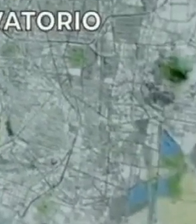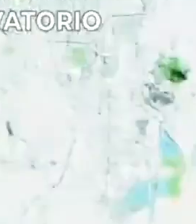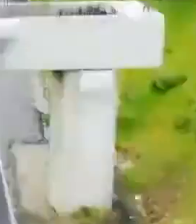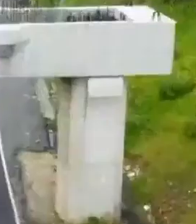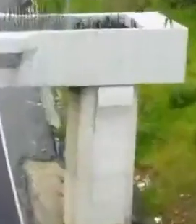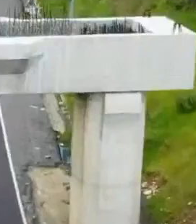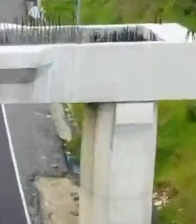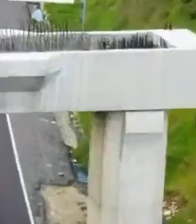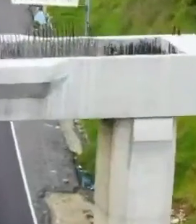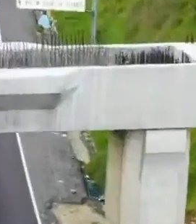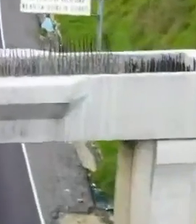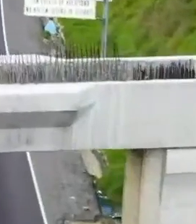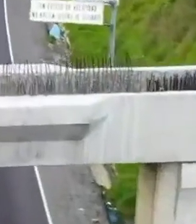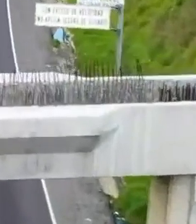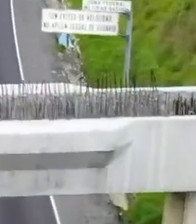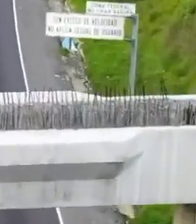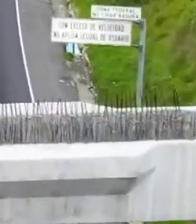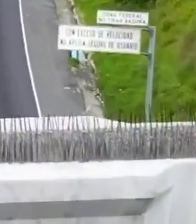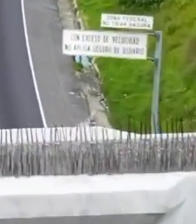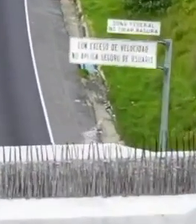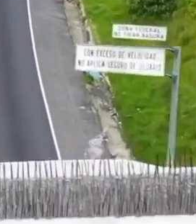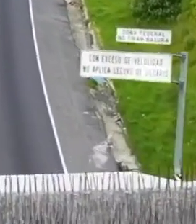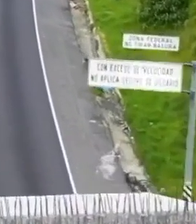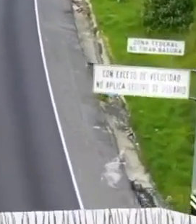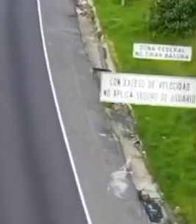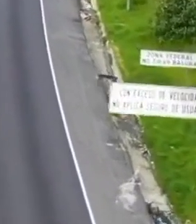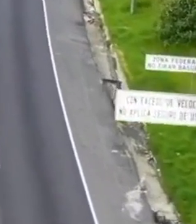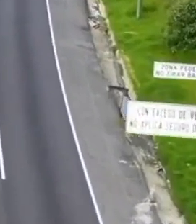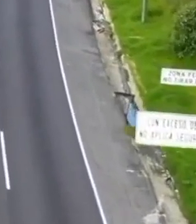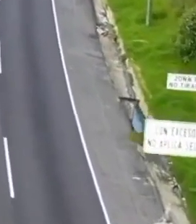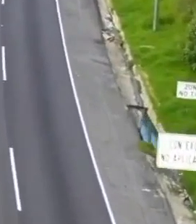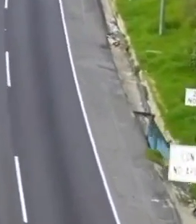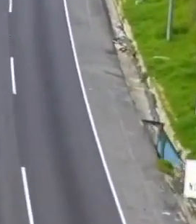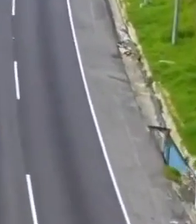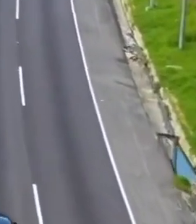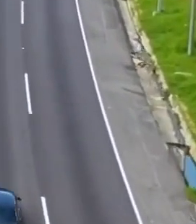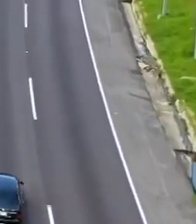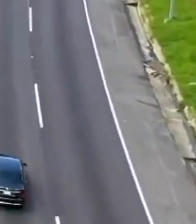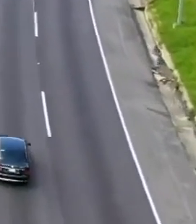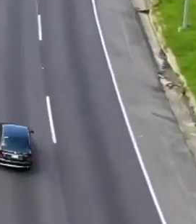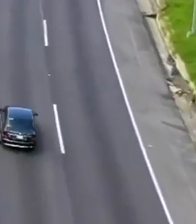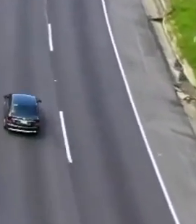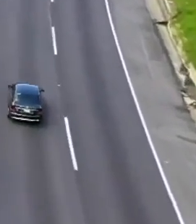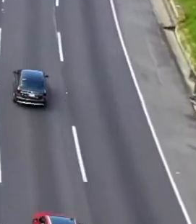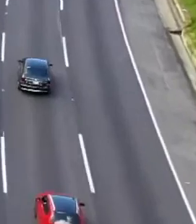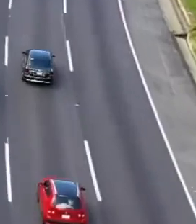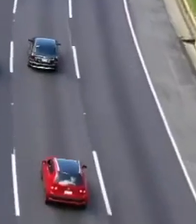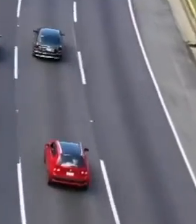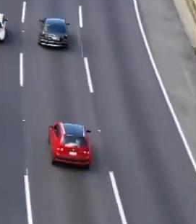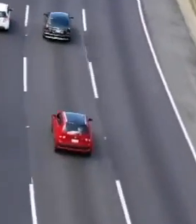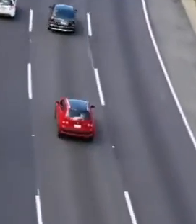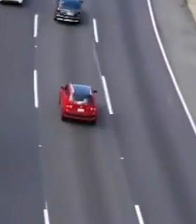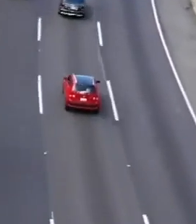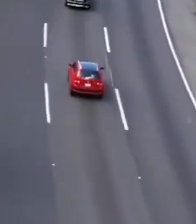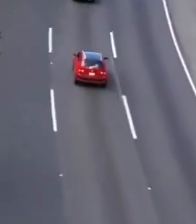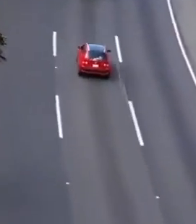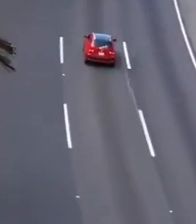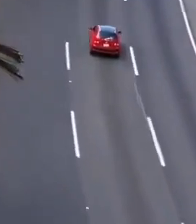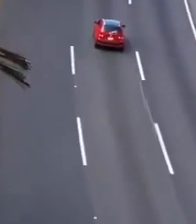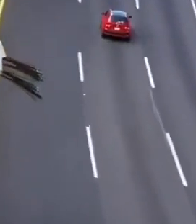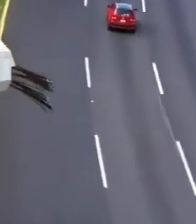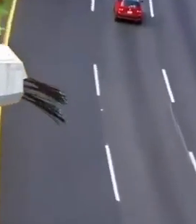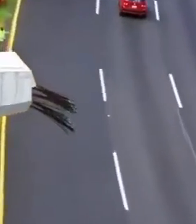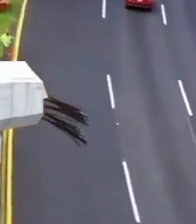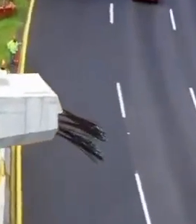53.3%. Viaducto 0. Están terminadas las columnas para este viaducto de una sola vía por trave. Este